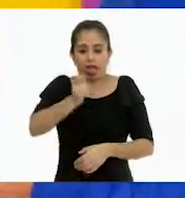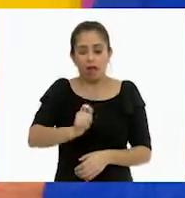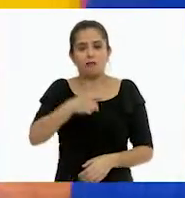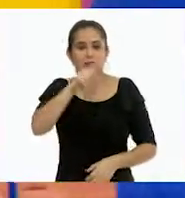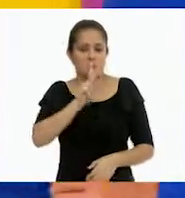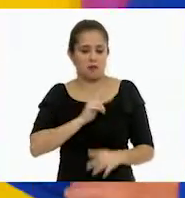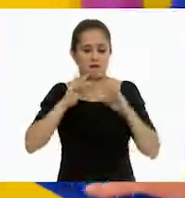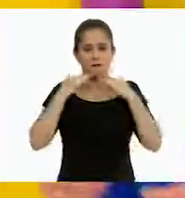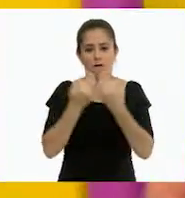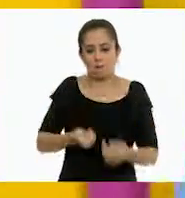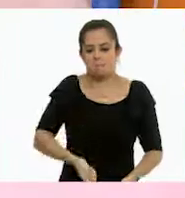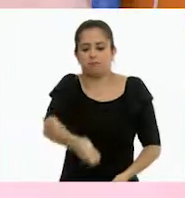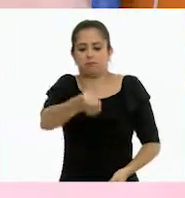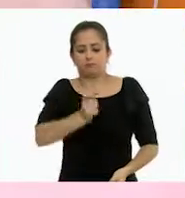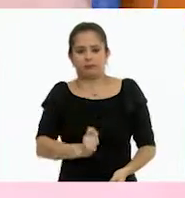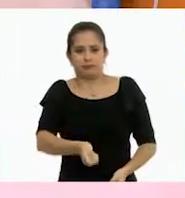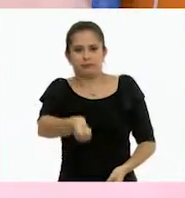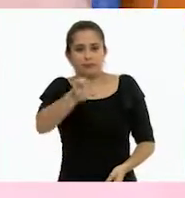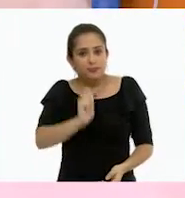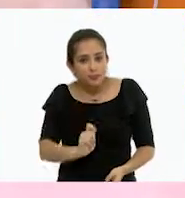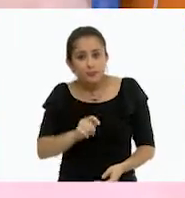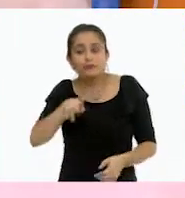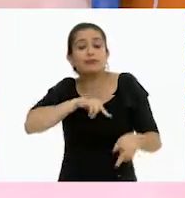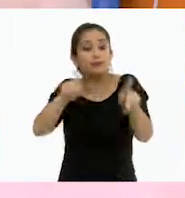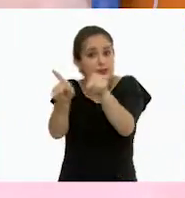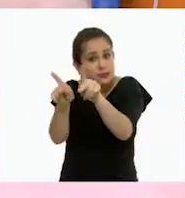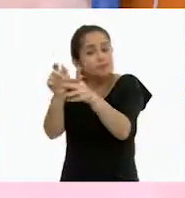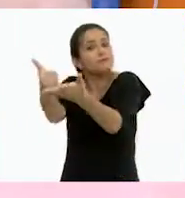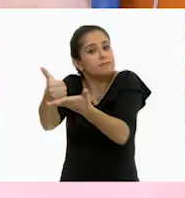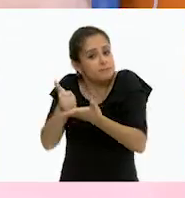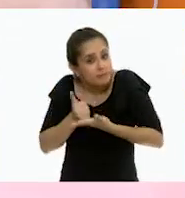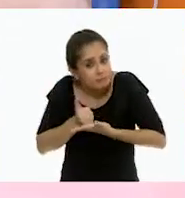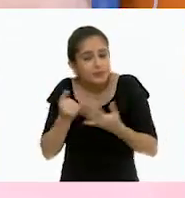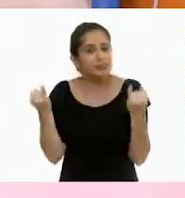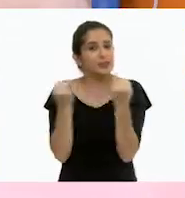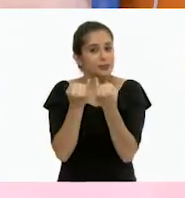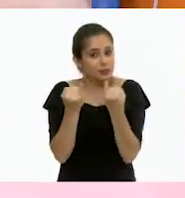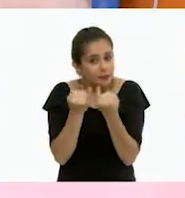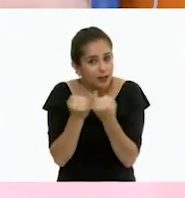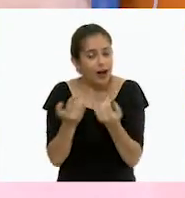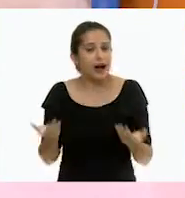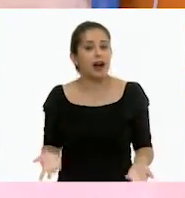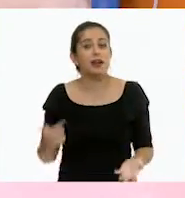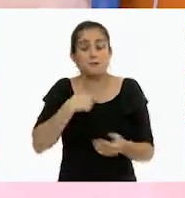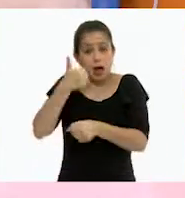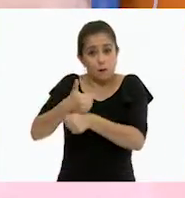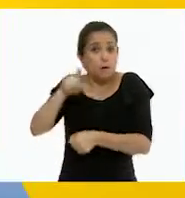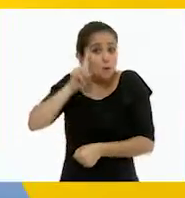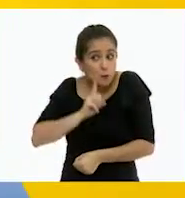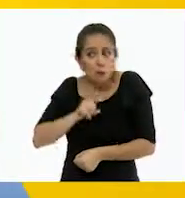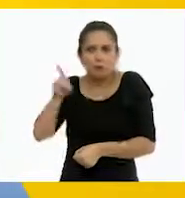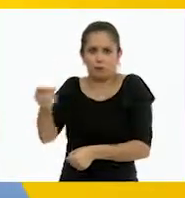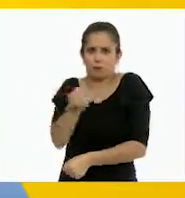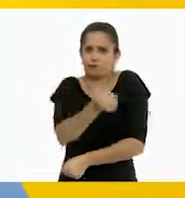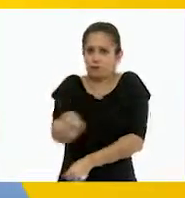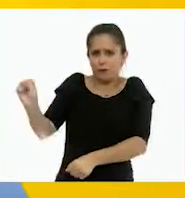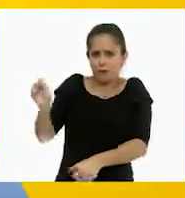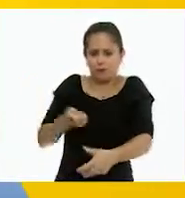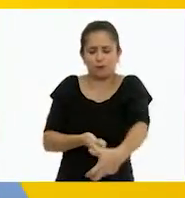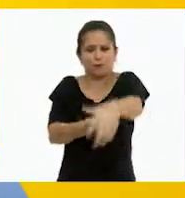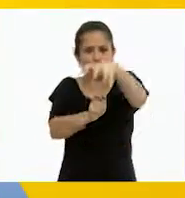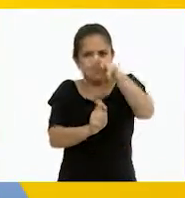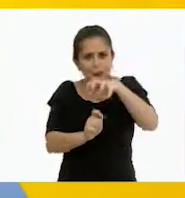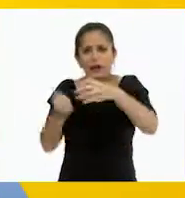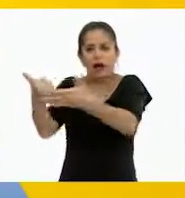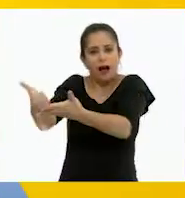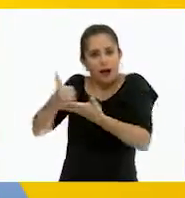estilo. Entonces, mis primos también me ayudaron. Me ayudó también mi abuelita, porque mi abuelita era buena para el valero. Y también